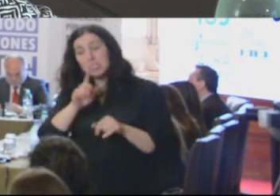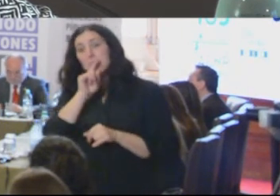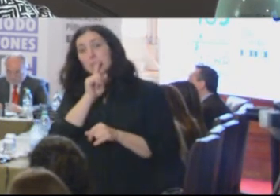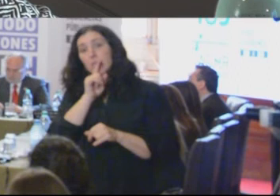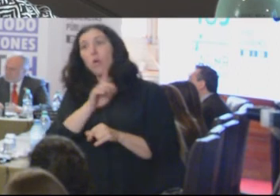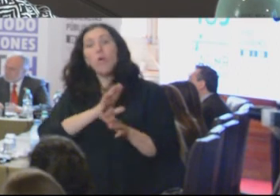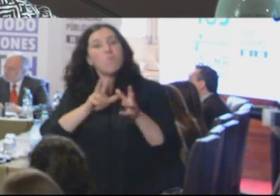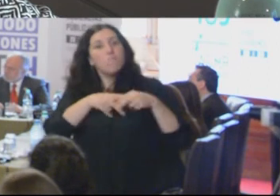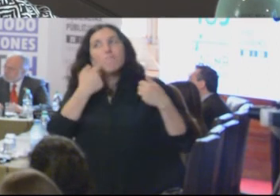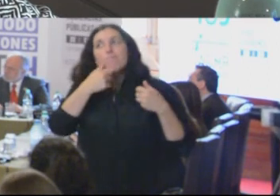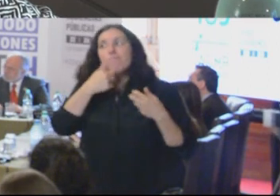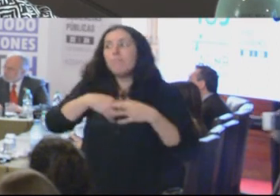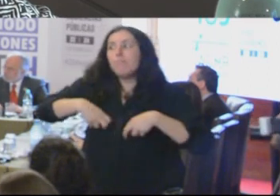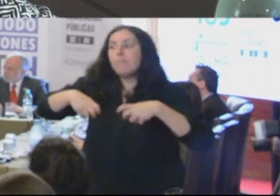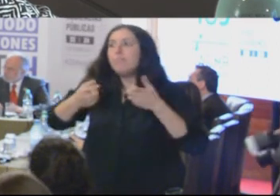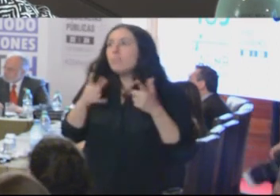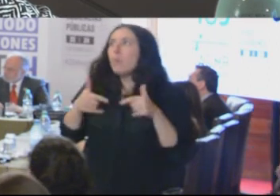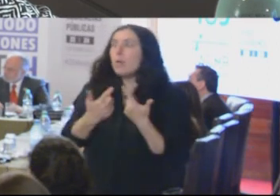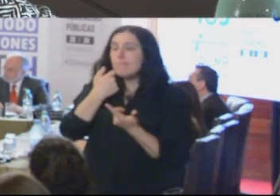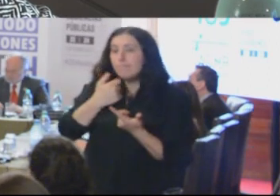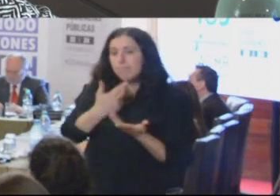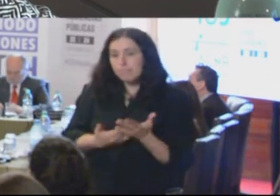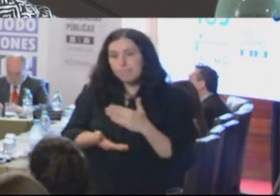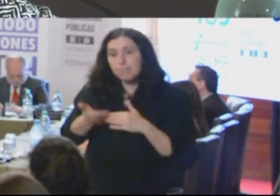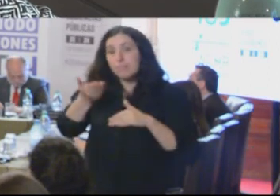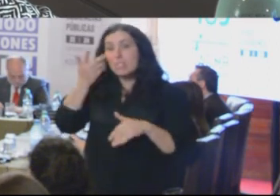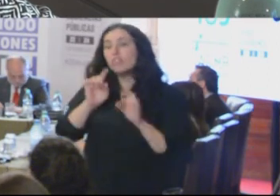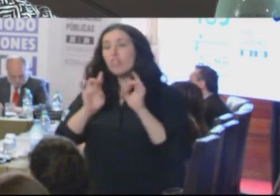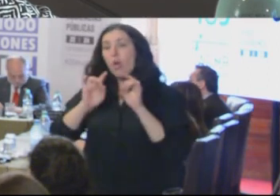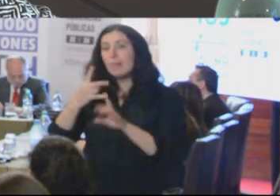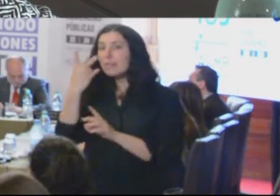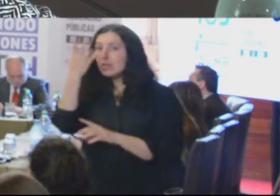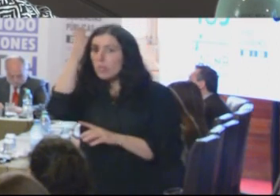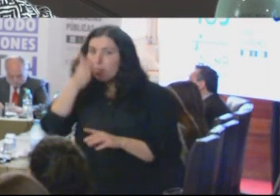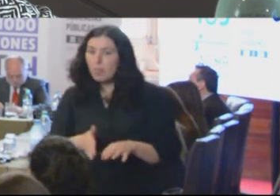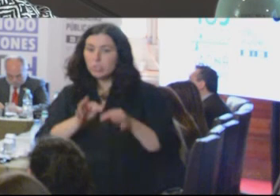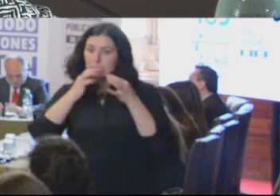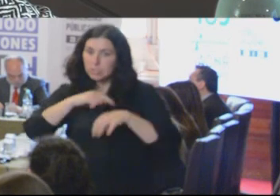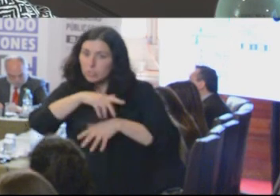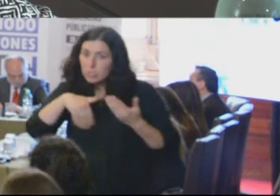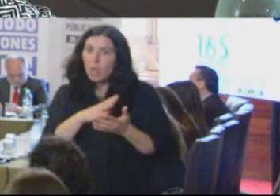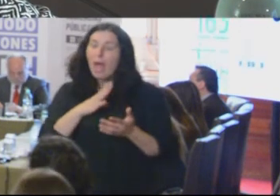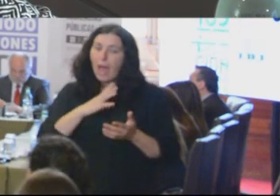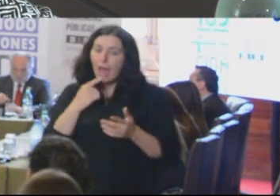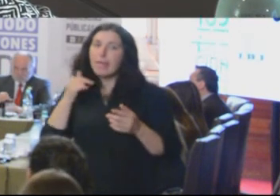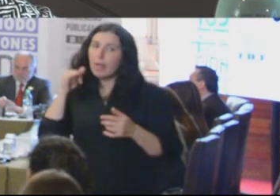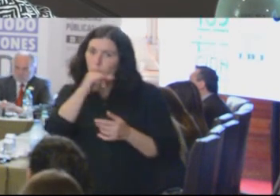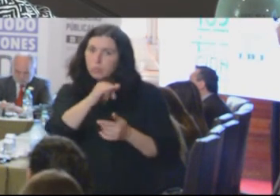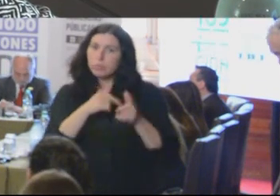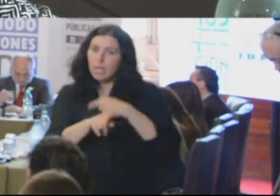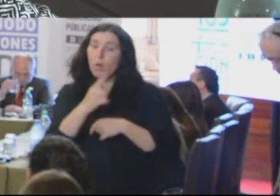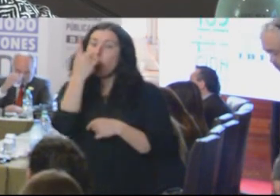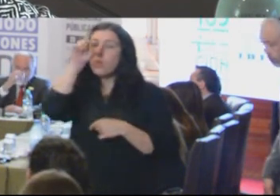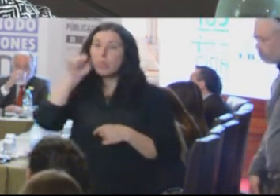fiscalía no reporta investigación sólo en el 2% de los casos hay acusación y el 1.1 por ciento